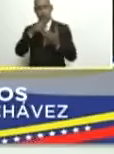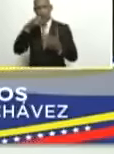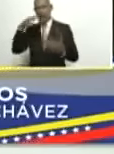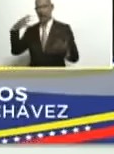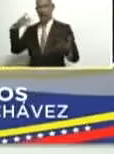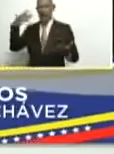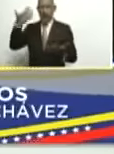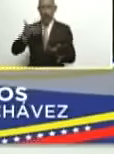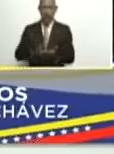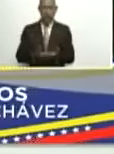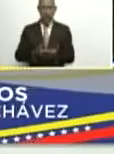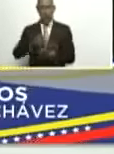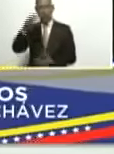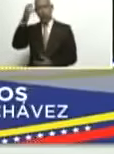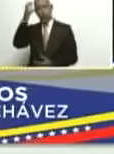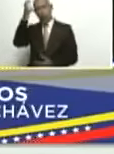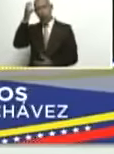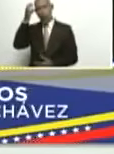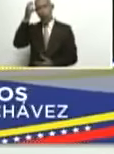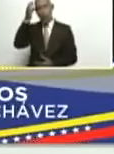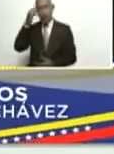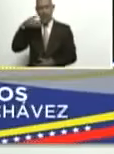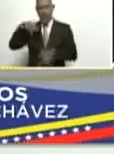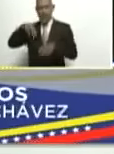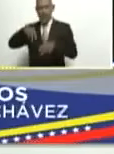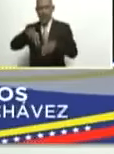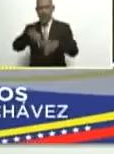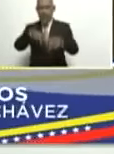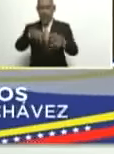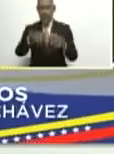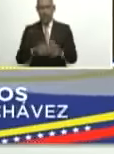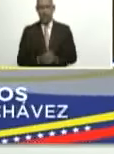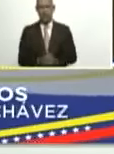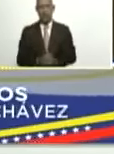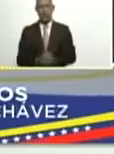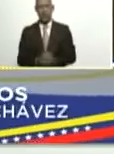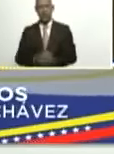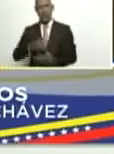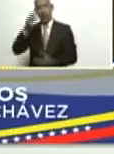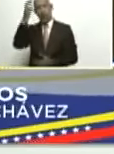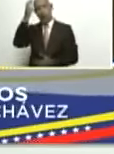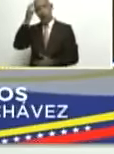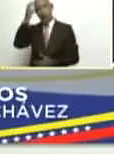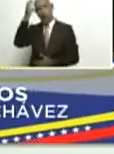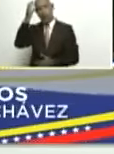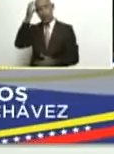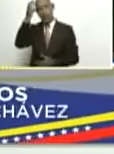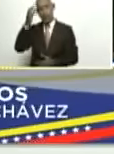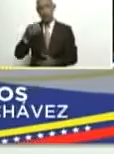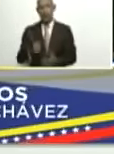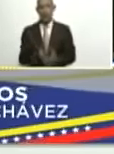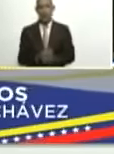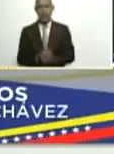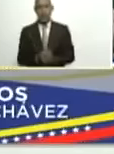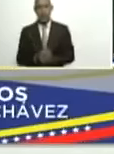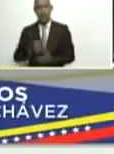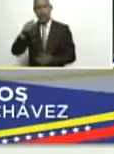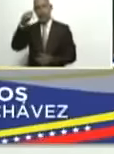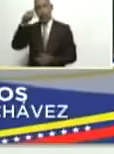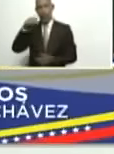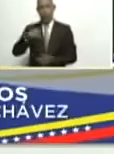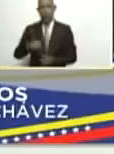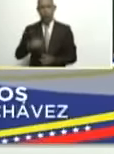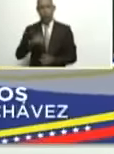la conciencia del camino andado, la conciencia de que estamos del